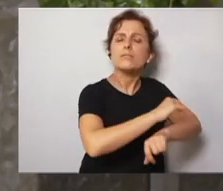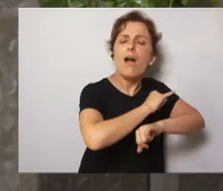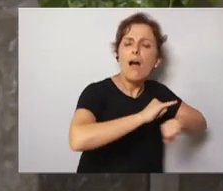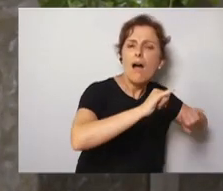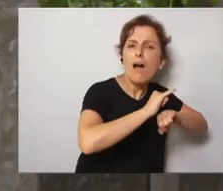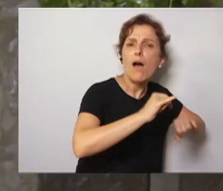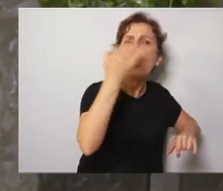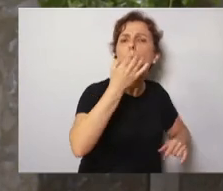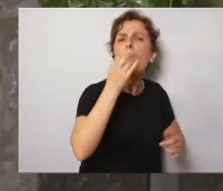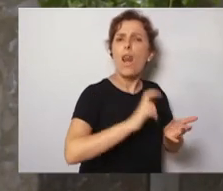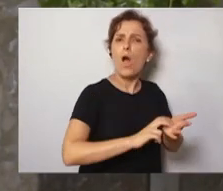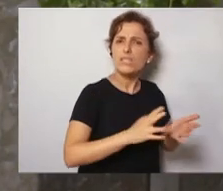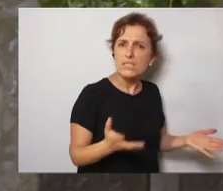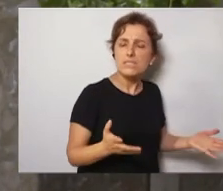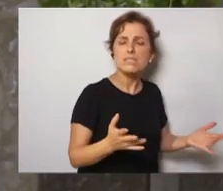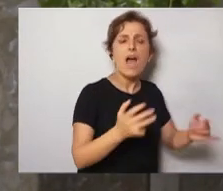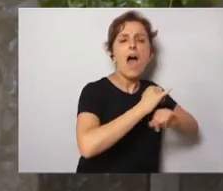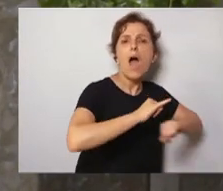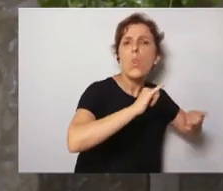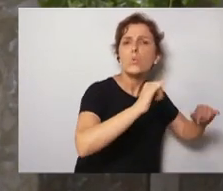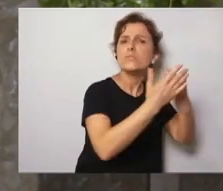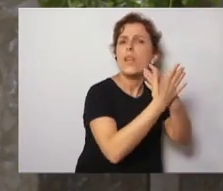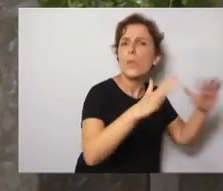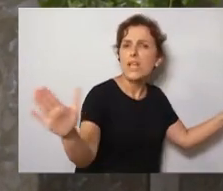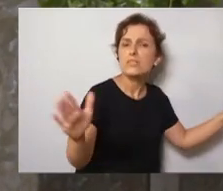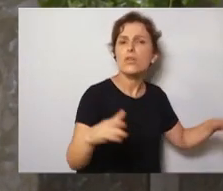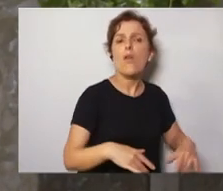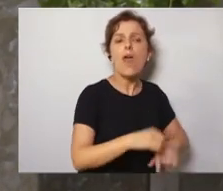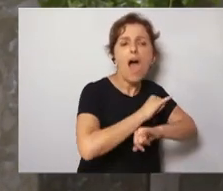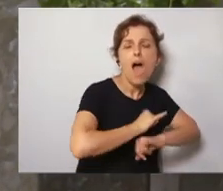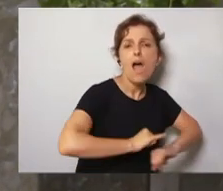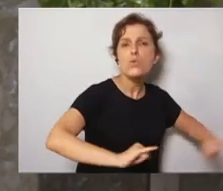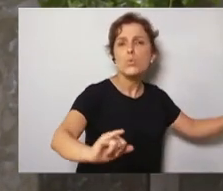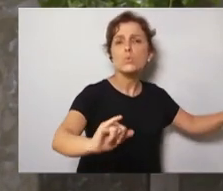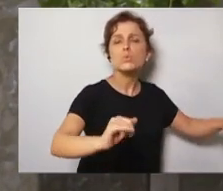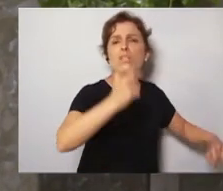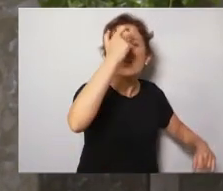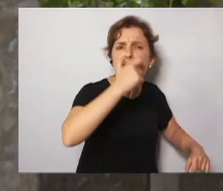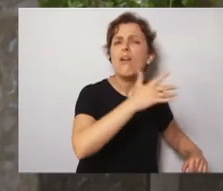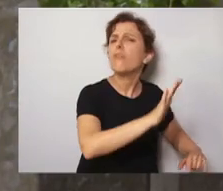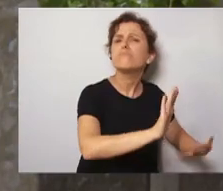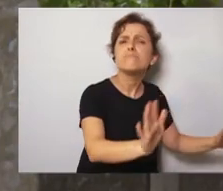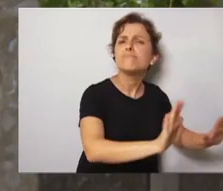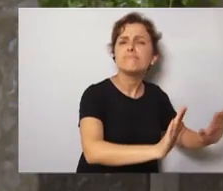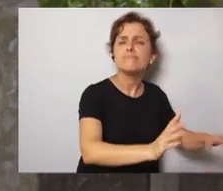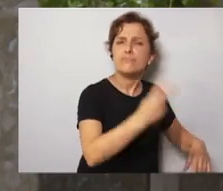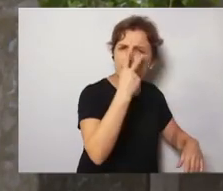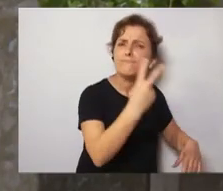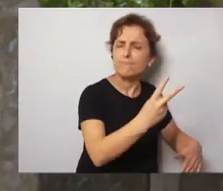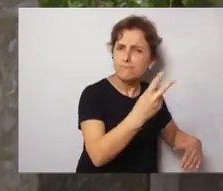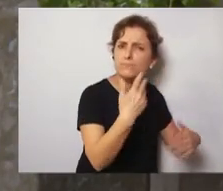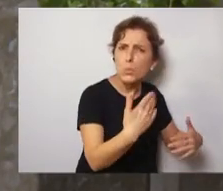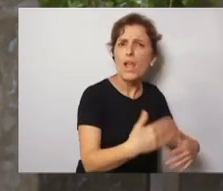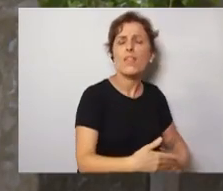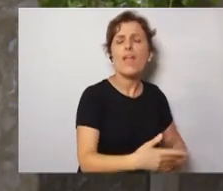cautivos y la vista a los ciegos a dar la libertad a los oprimidos y proclamar un año de gracia